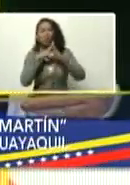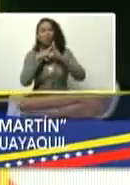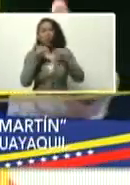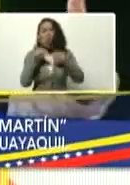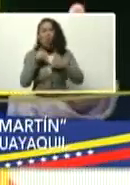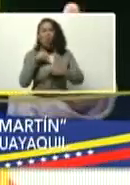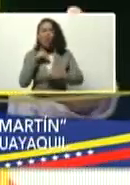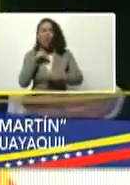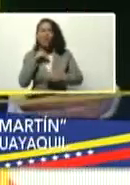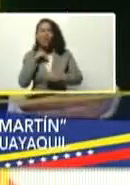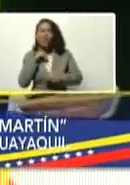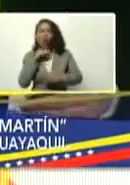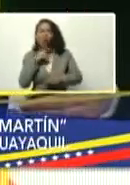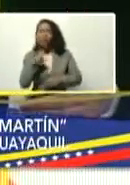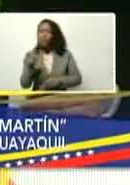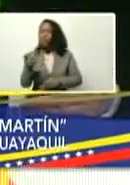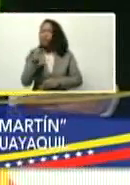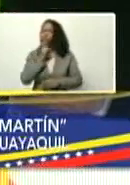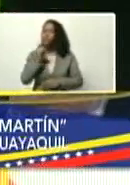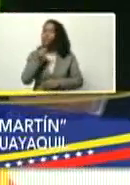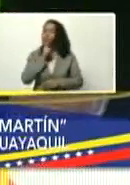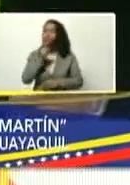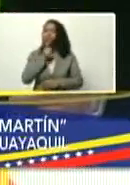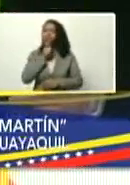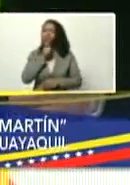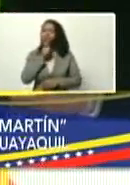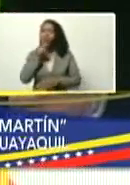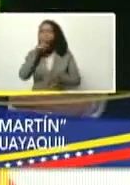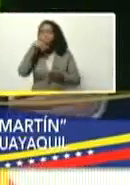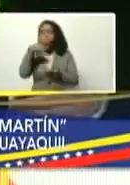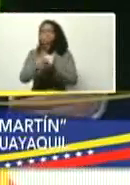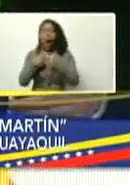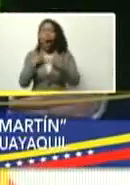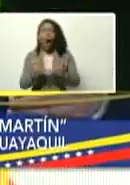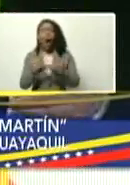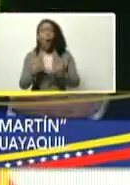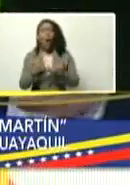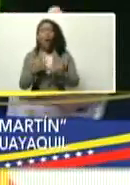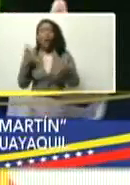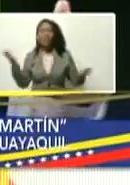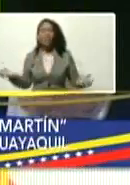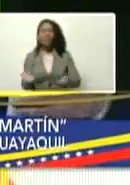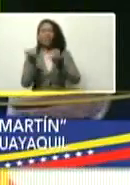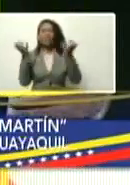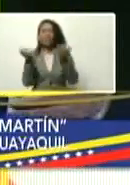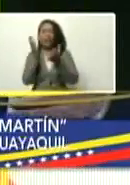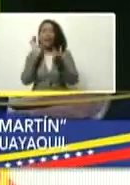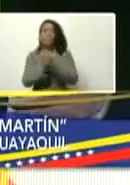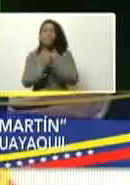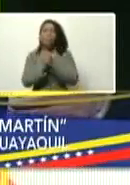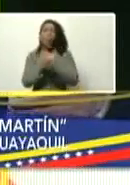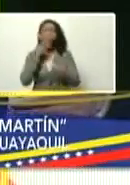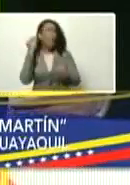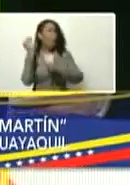cúmulo de dificultades, lo que llamamos ahora el fuego amigo.